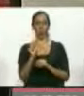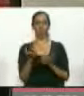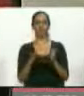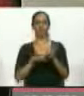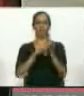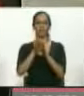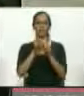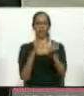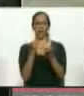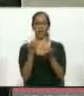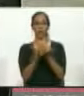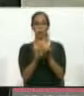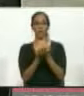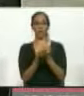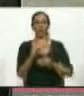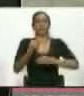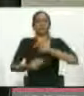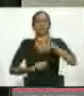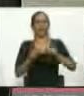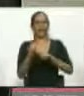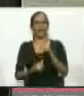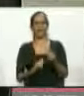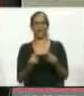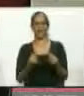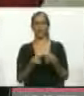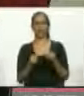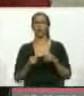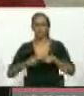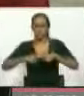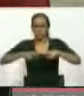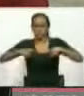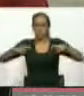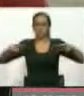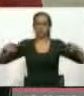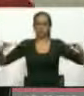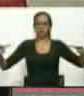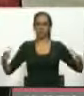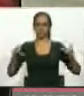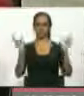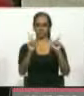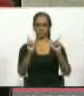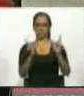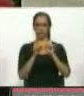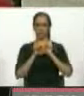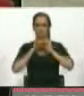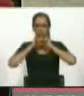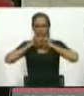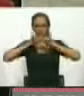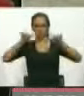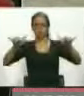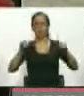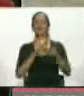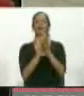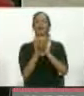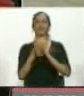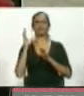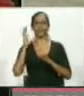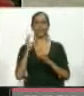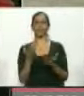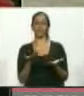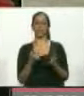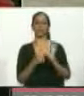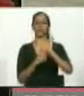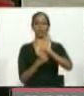desarrollo económico de generar una pandemia mediática para acabar con ese país que se ha convertido en una